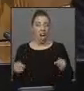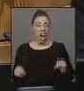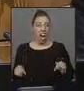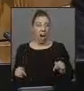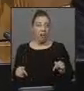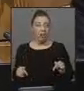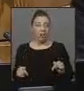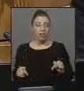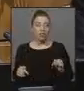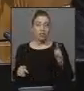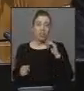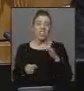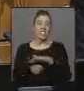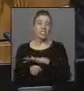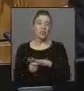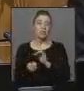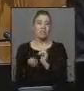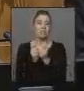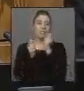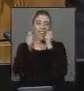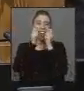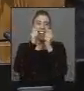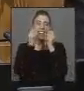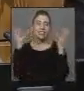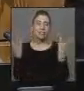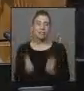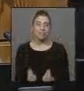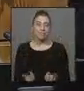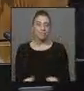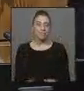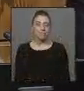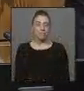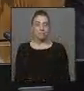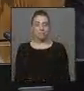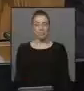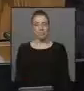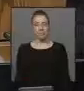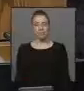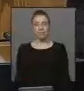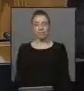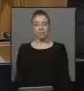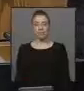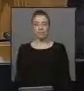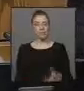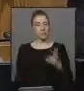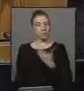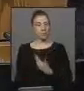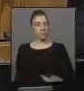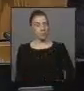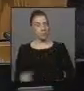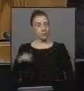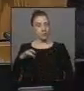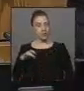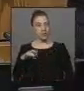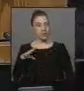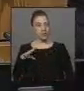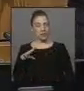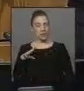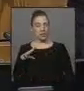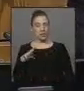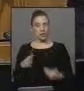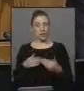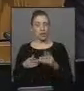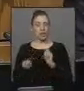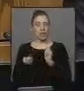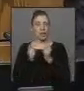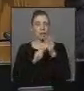las tenemos en una situación de riesgo. Señor Presidente, en un Chile, en un planeta en donde